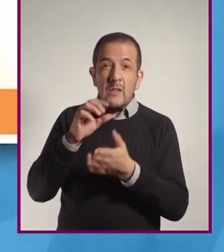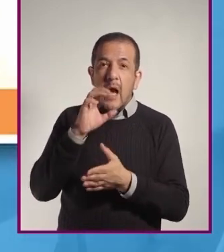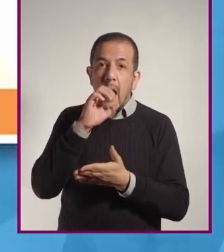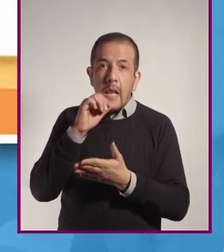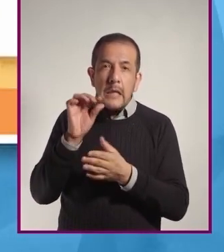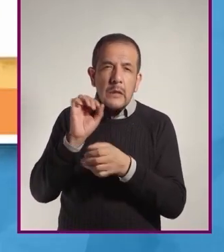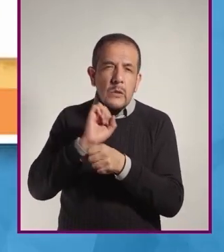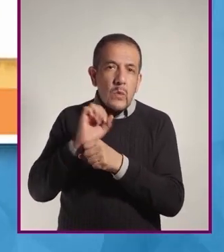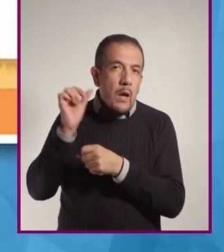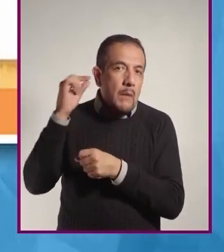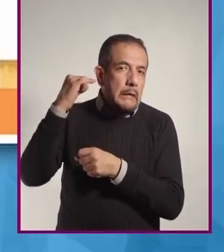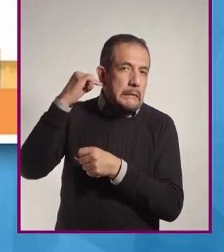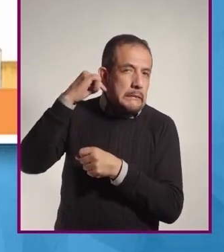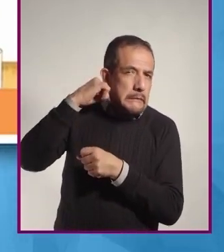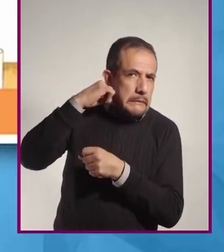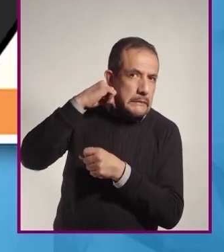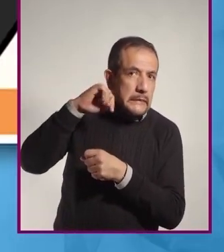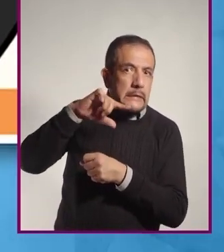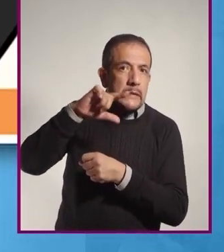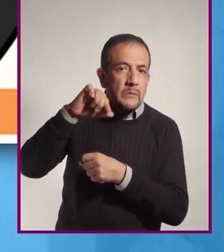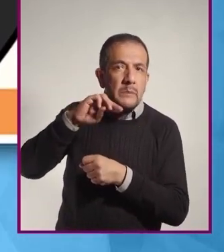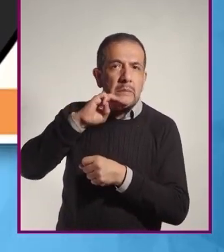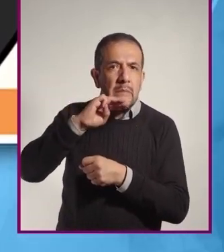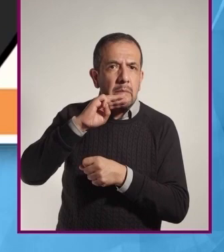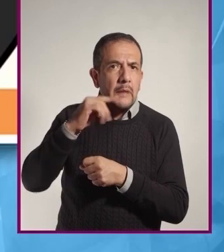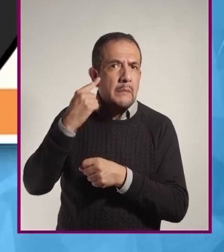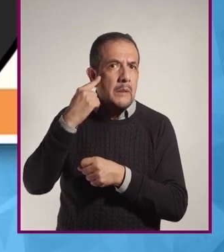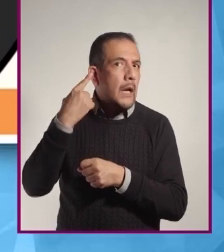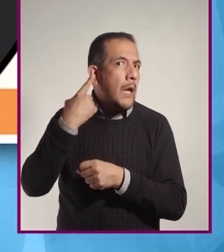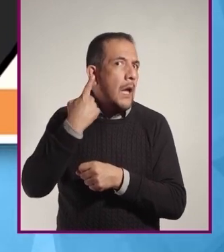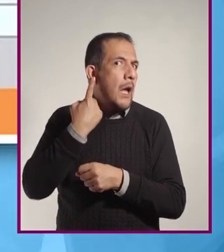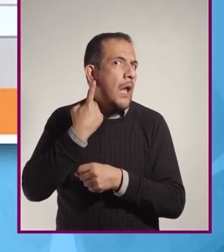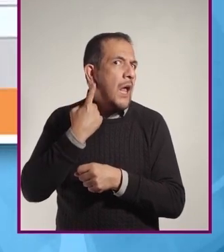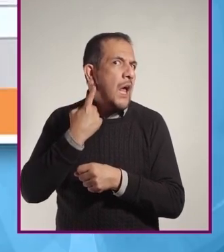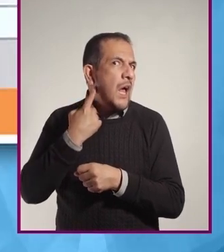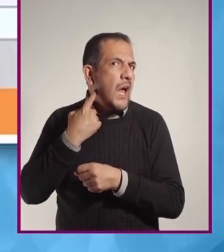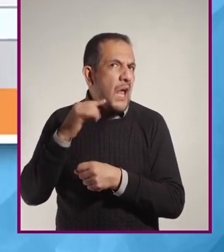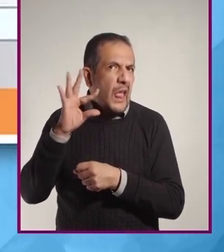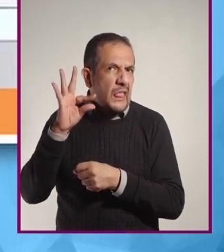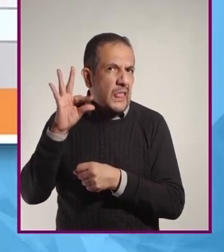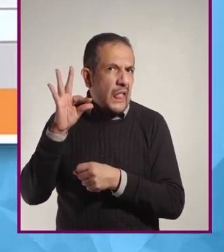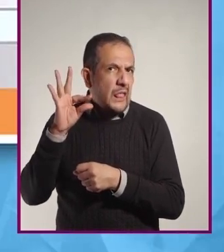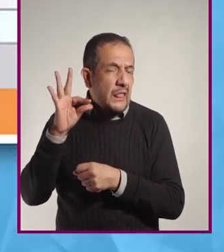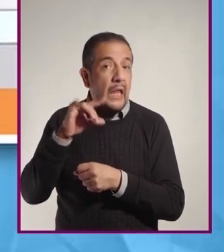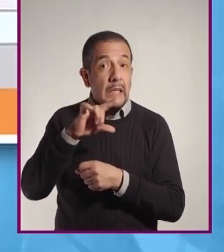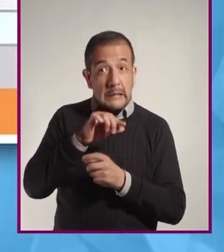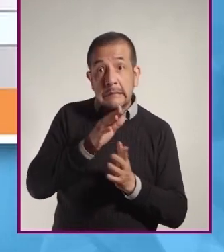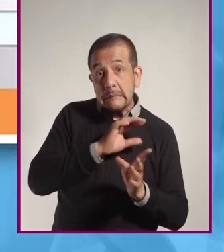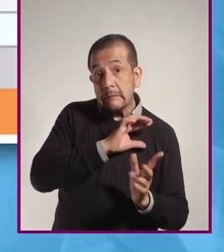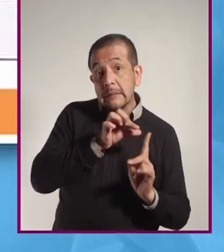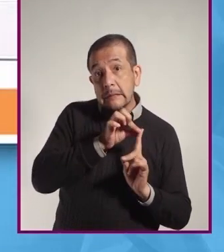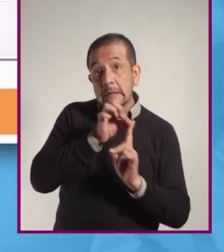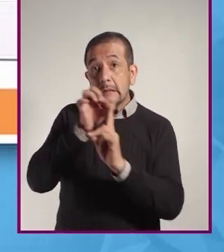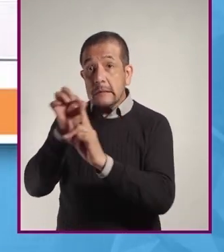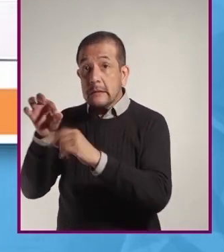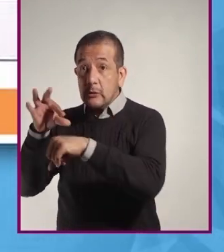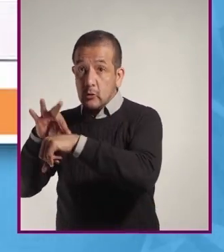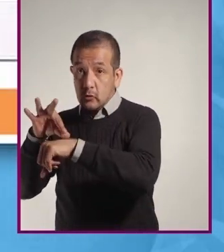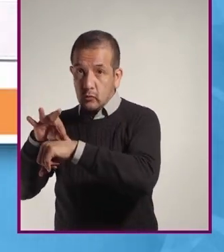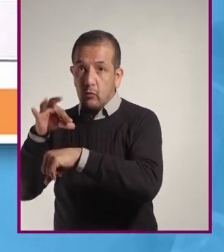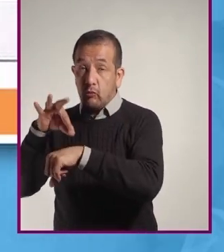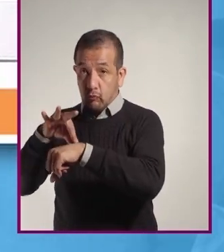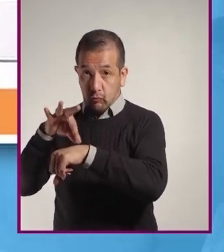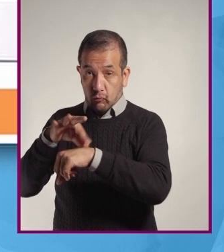el oído. Pero después mi mamá se dio cuenta de que me salía pus del oído y me llevó al médico.